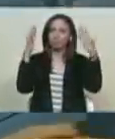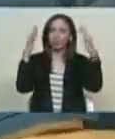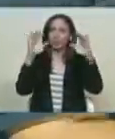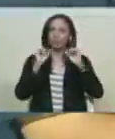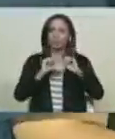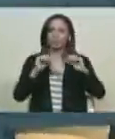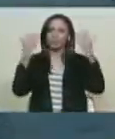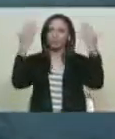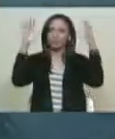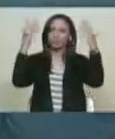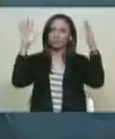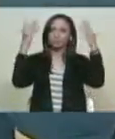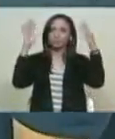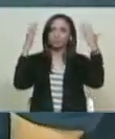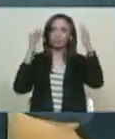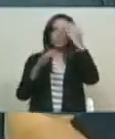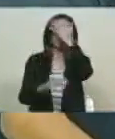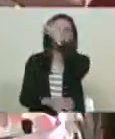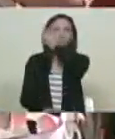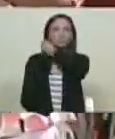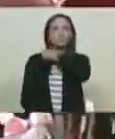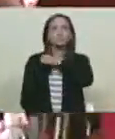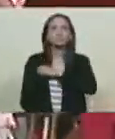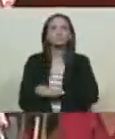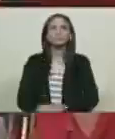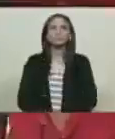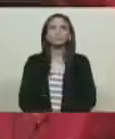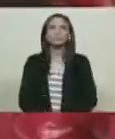Compañero Will Rangel, presidente, Franklin Rondón,